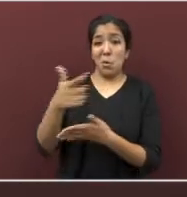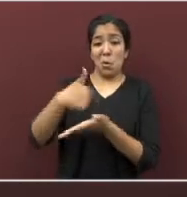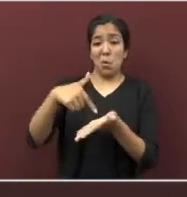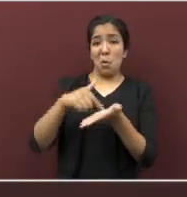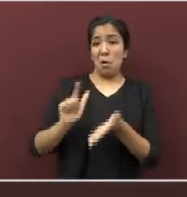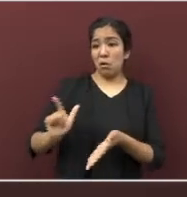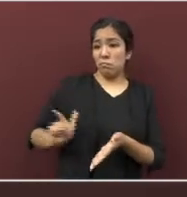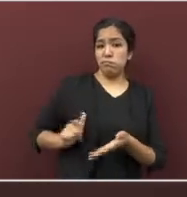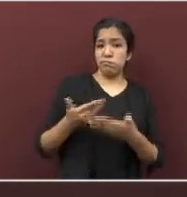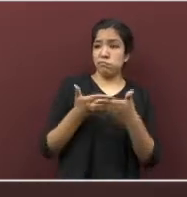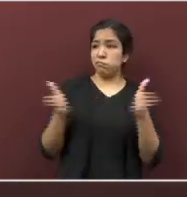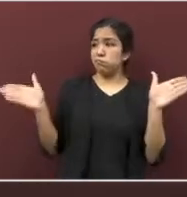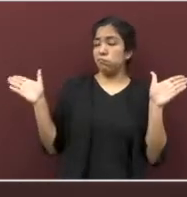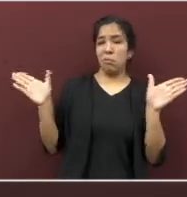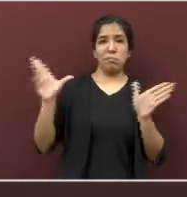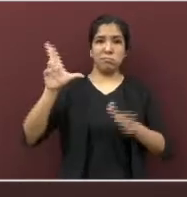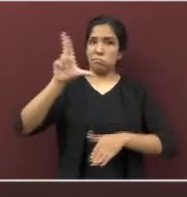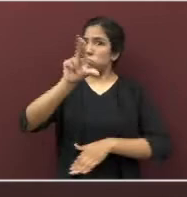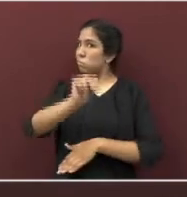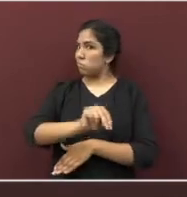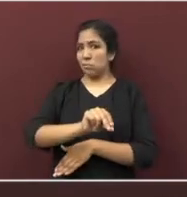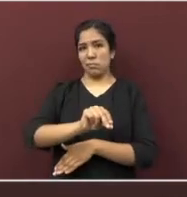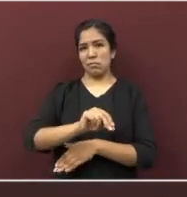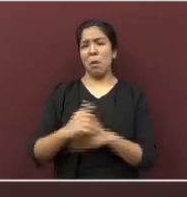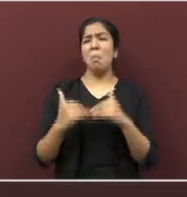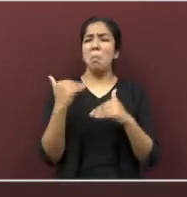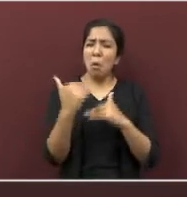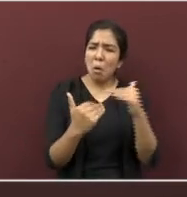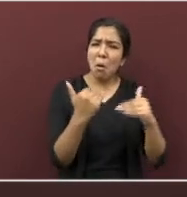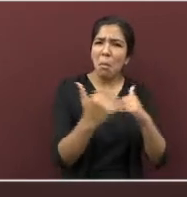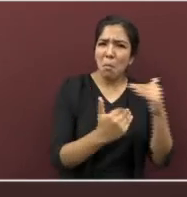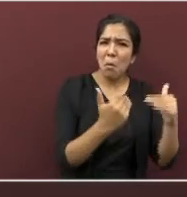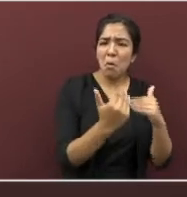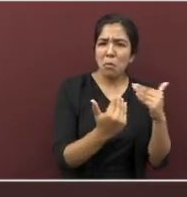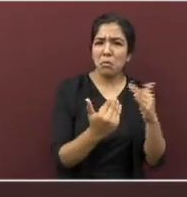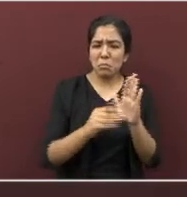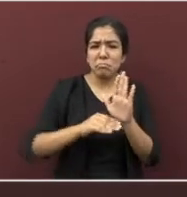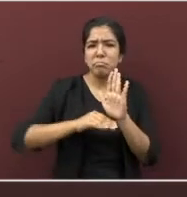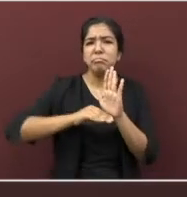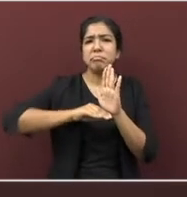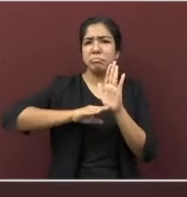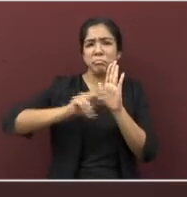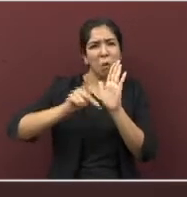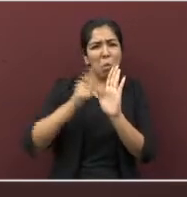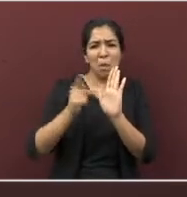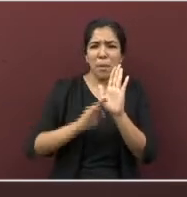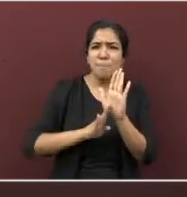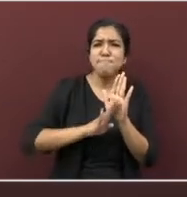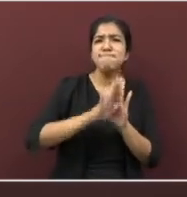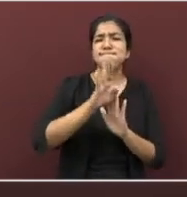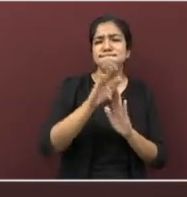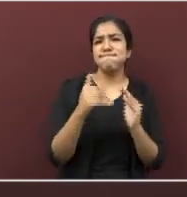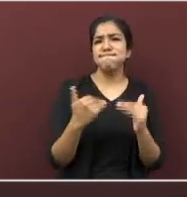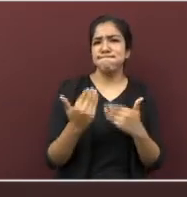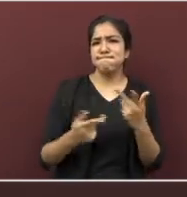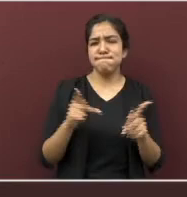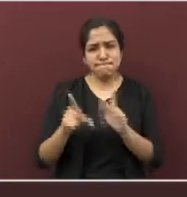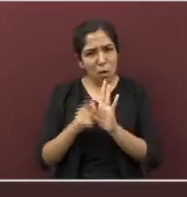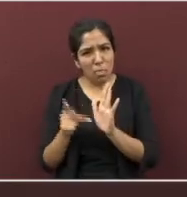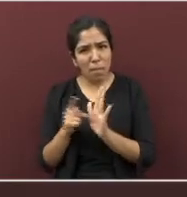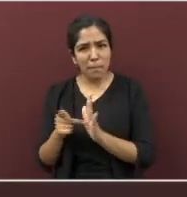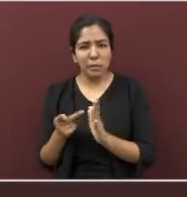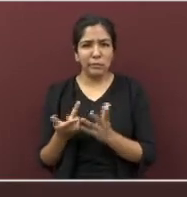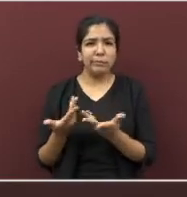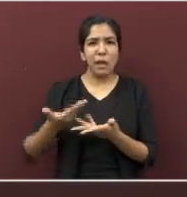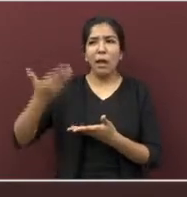poco vamos avanzando lo hemos dicho todos en la jornada de vacunación claro